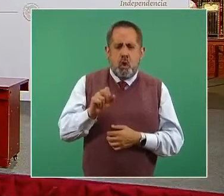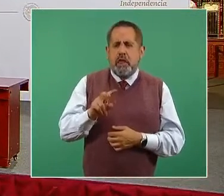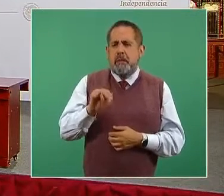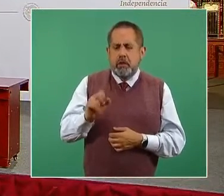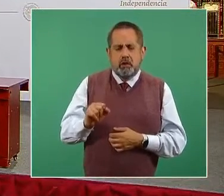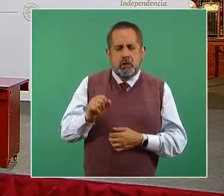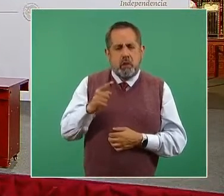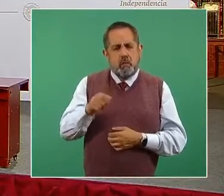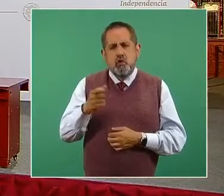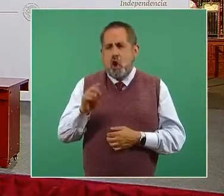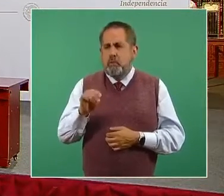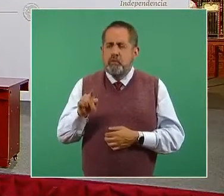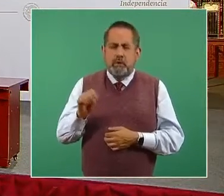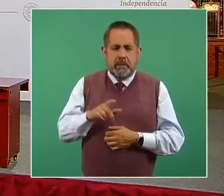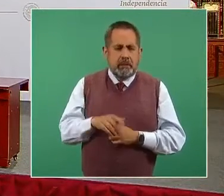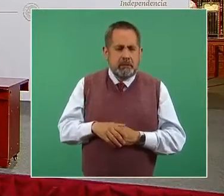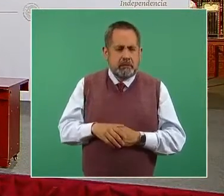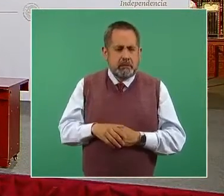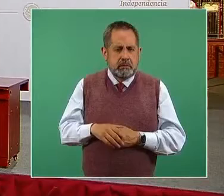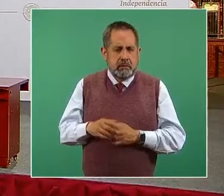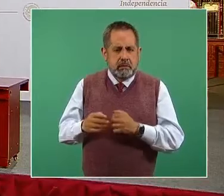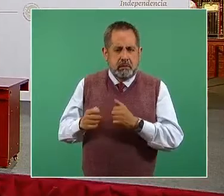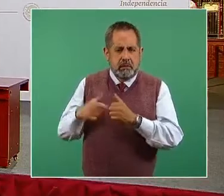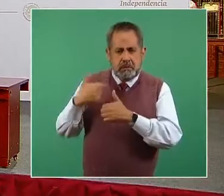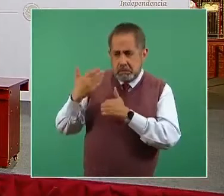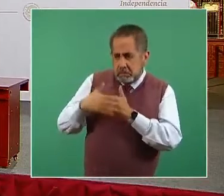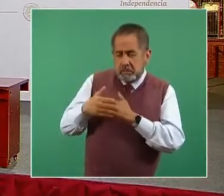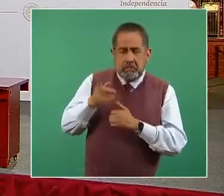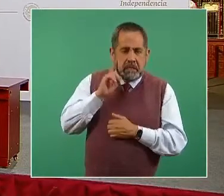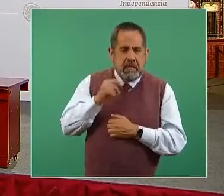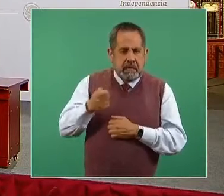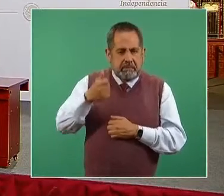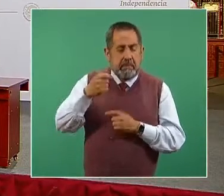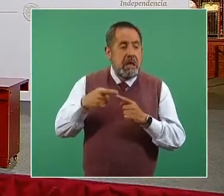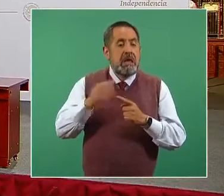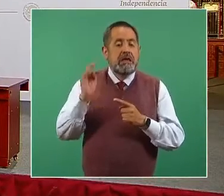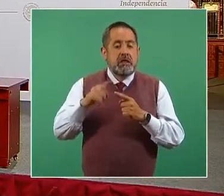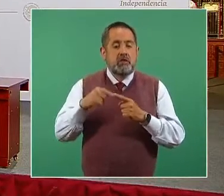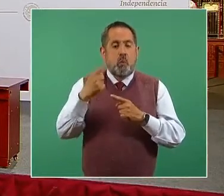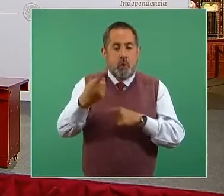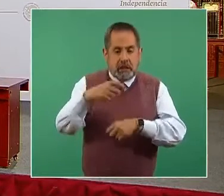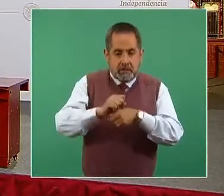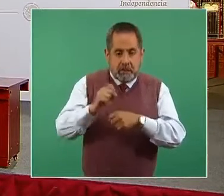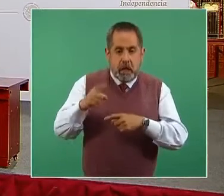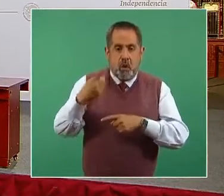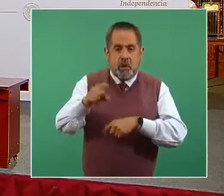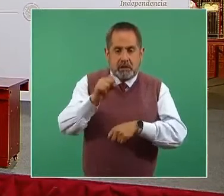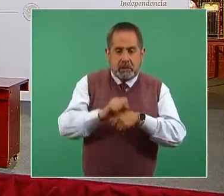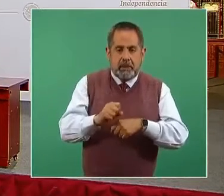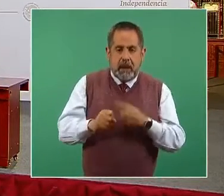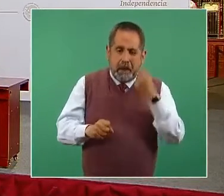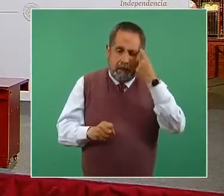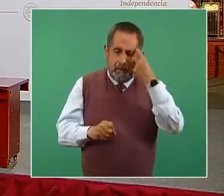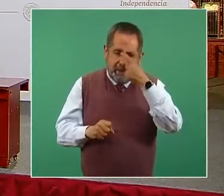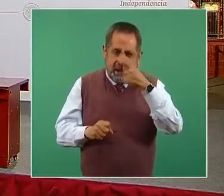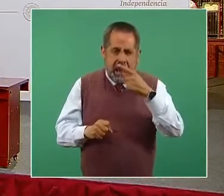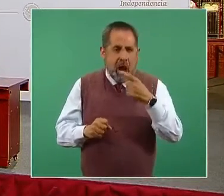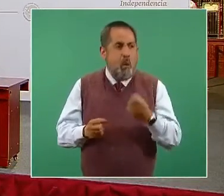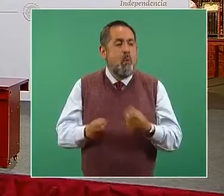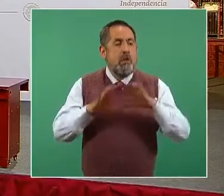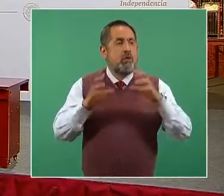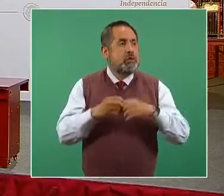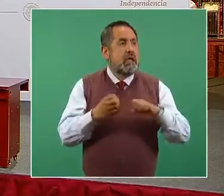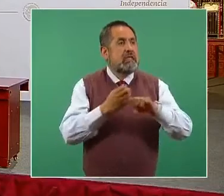coronavirus.gov.mx. El primero definitivamente sí lo vamos a presentar, y quizá cada semana estar presentando un resumen de la cobertura vacunal en